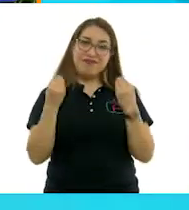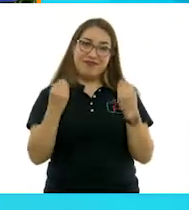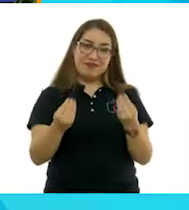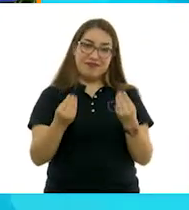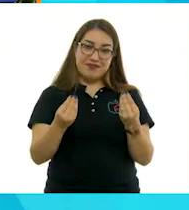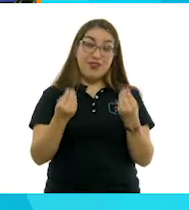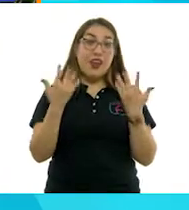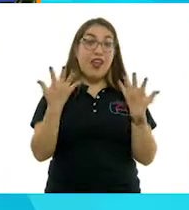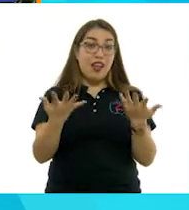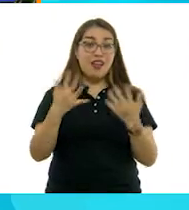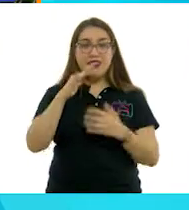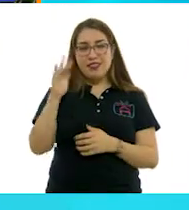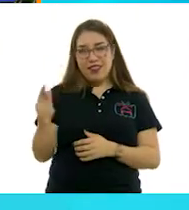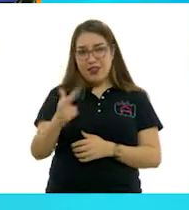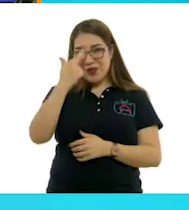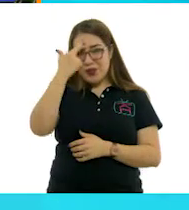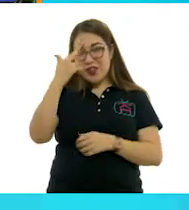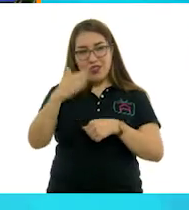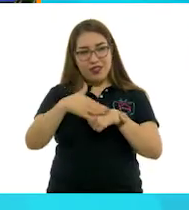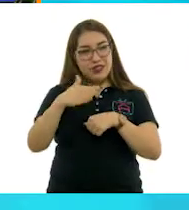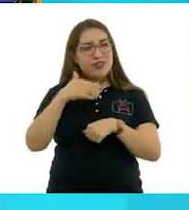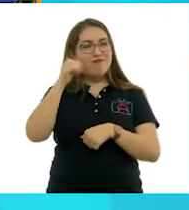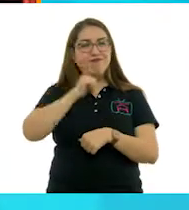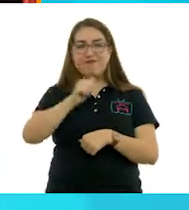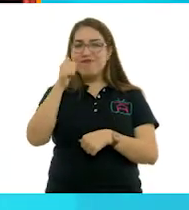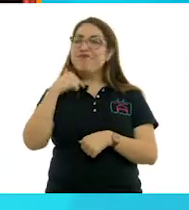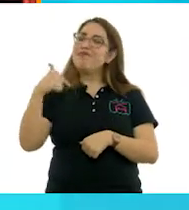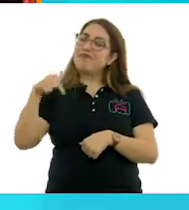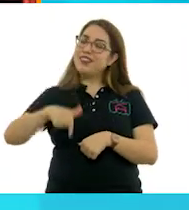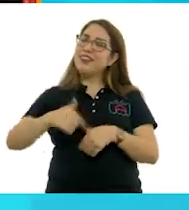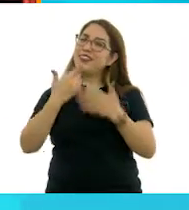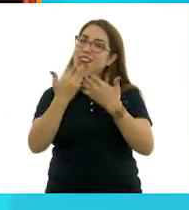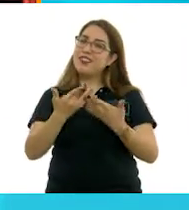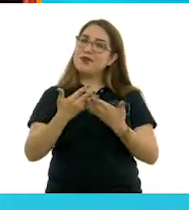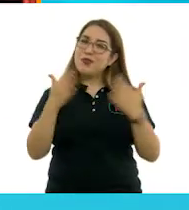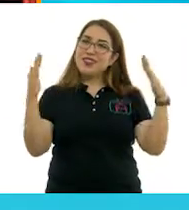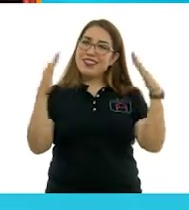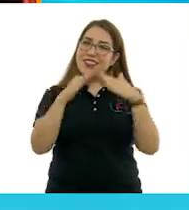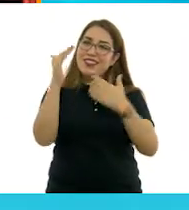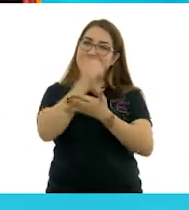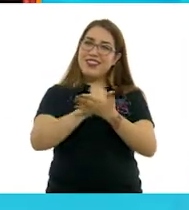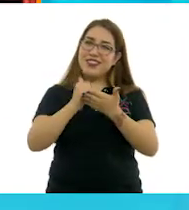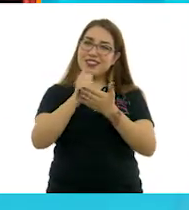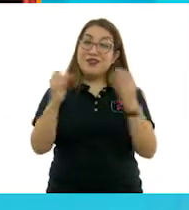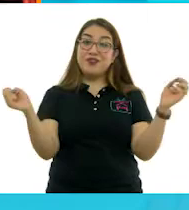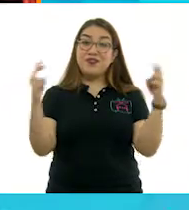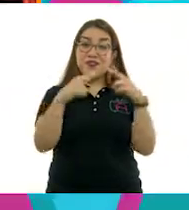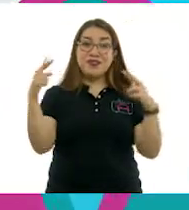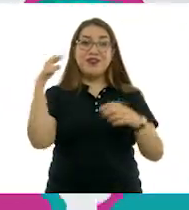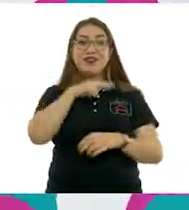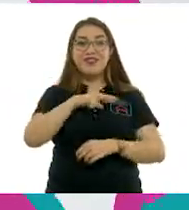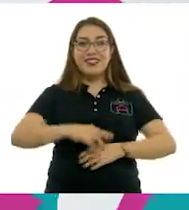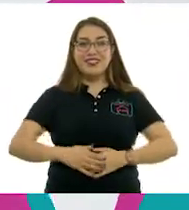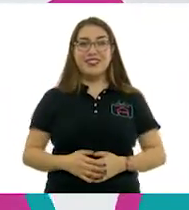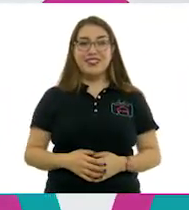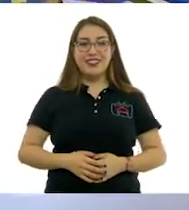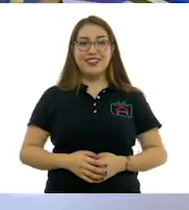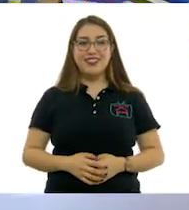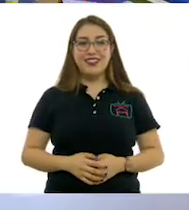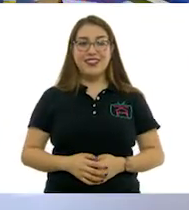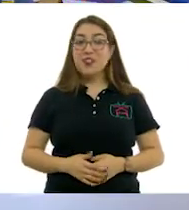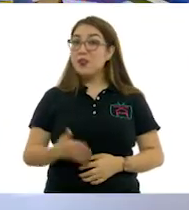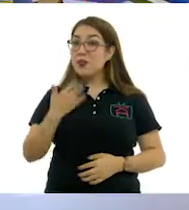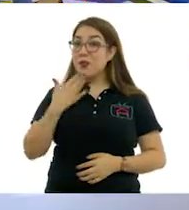y recuerden siempre que les esperaré aquí, en la Casa Azul. ¡Nos vemos pronto! Muy